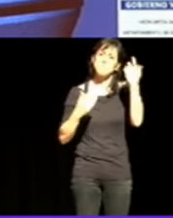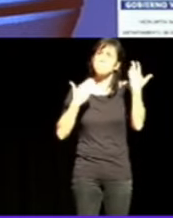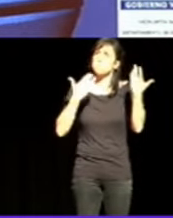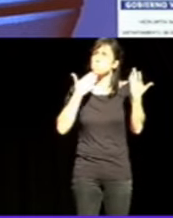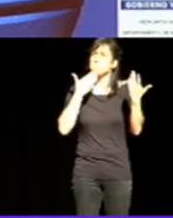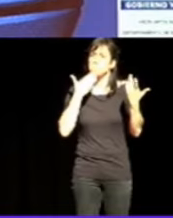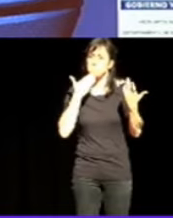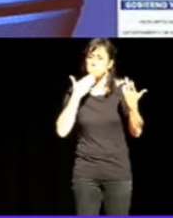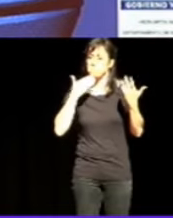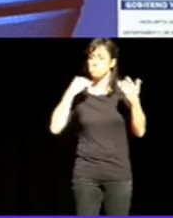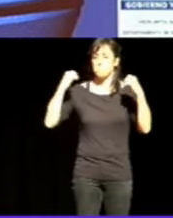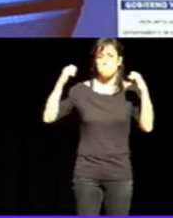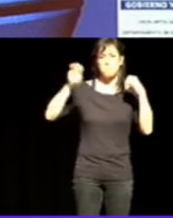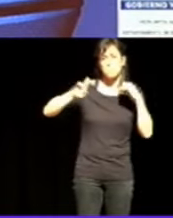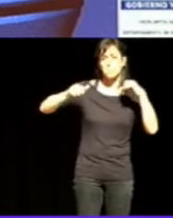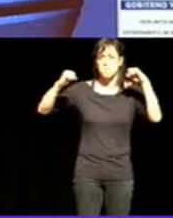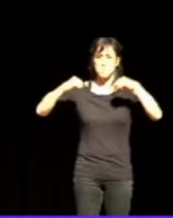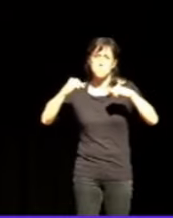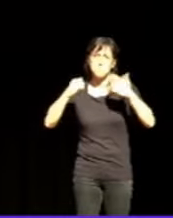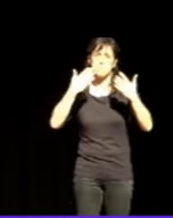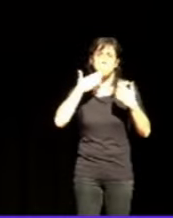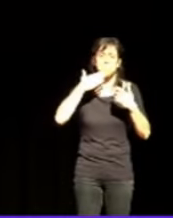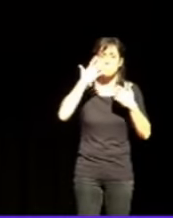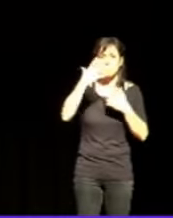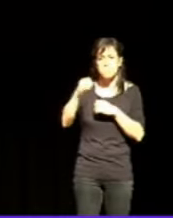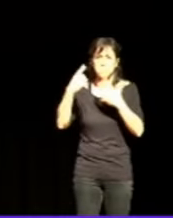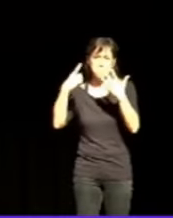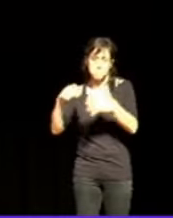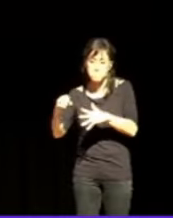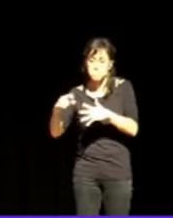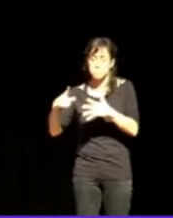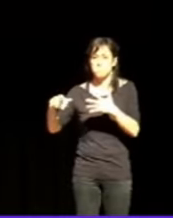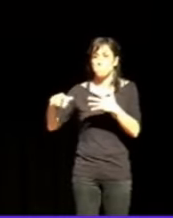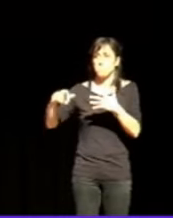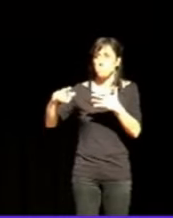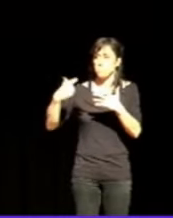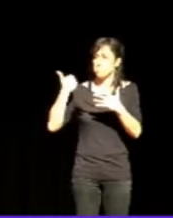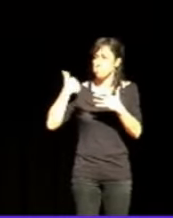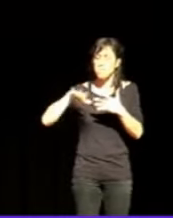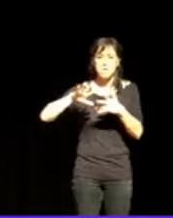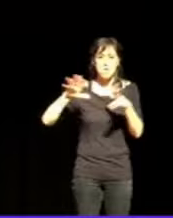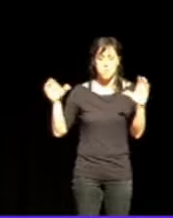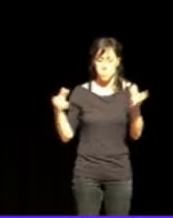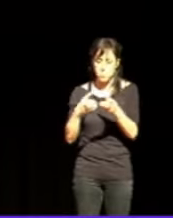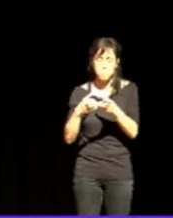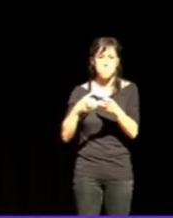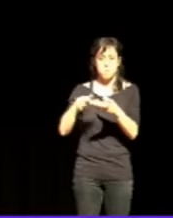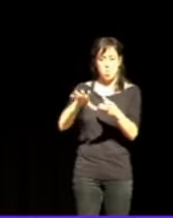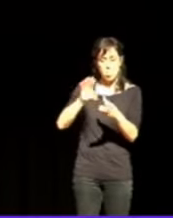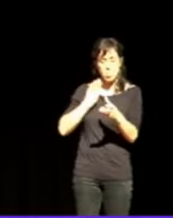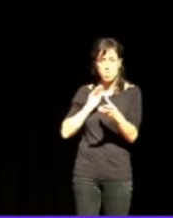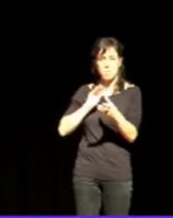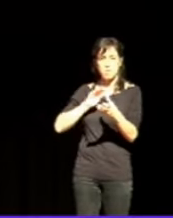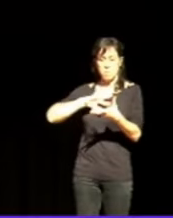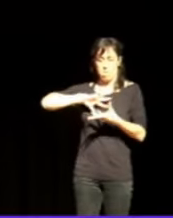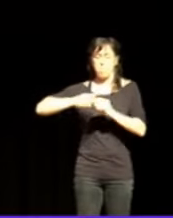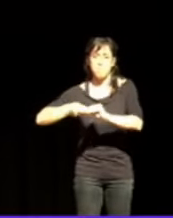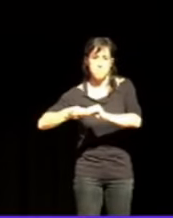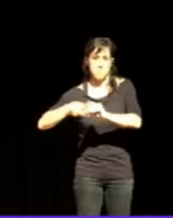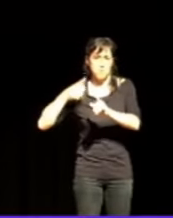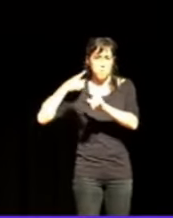ejemplo, todo lo que aprenden, comprenden y cambian en los grupos para sentirse bien,